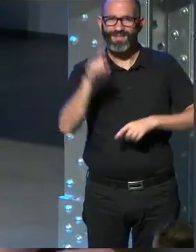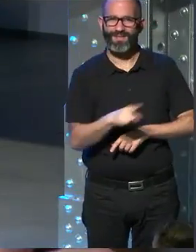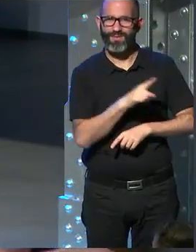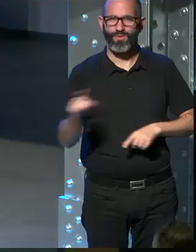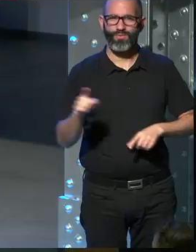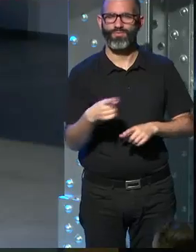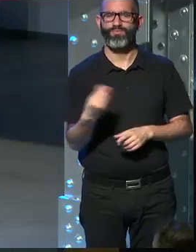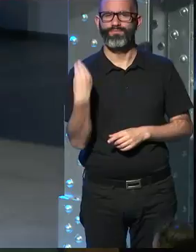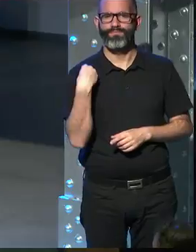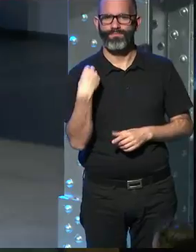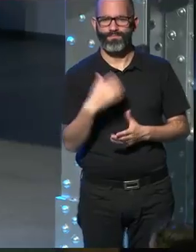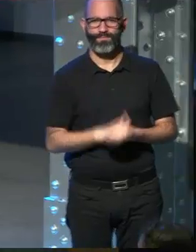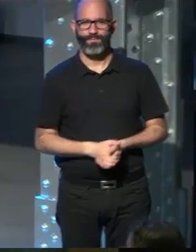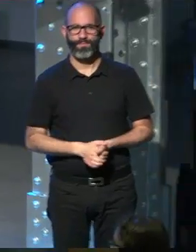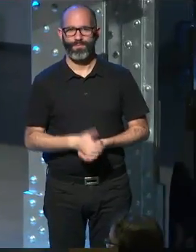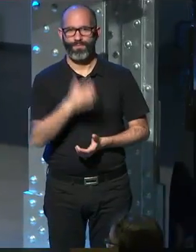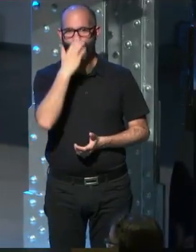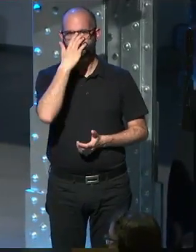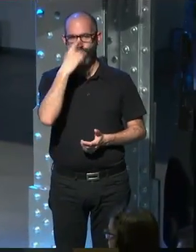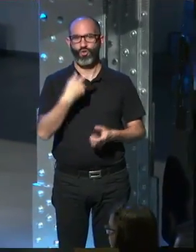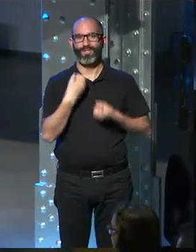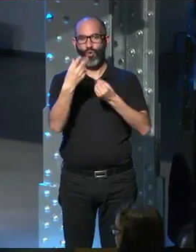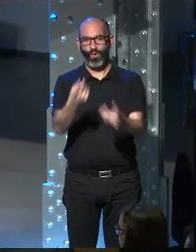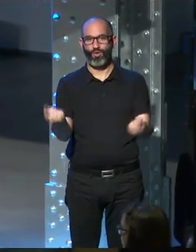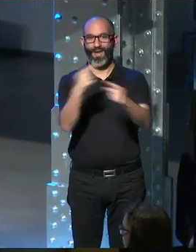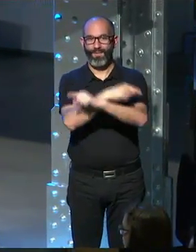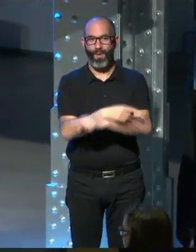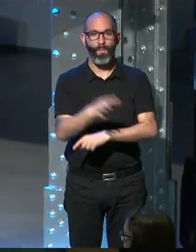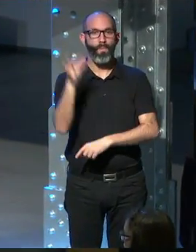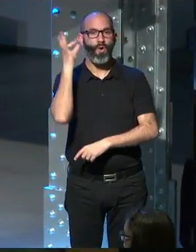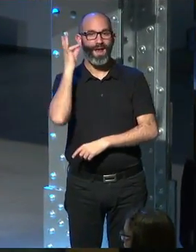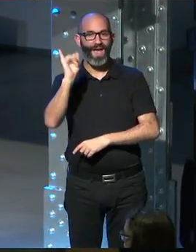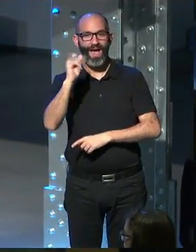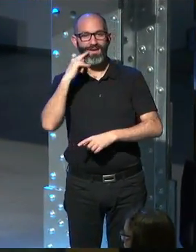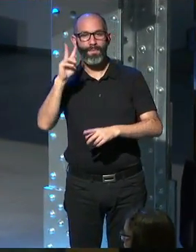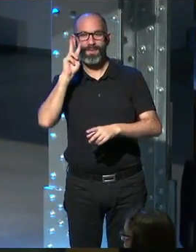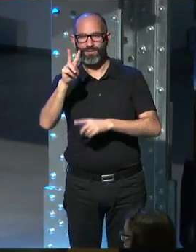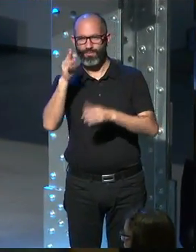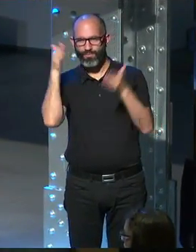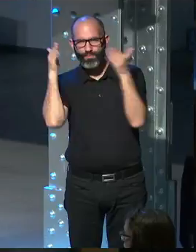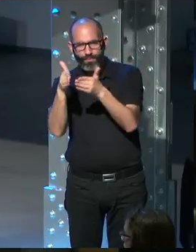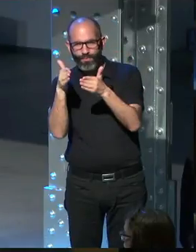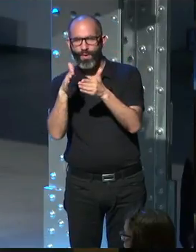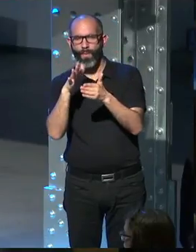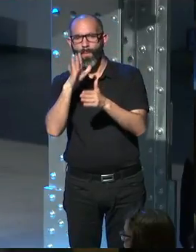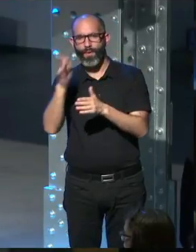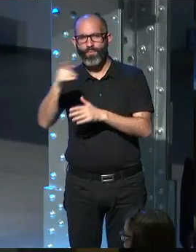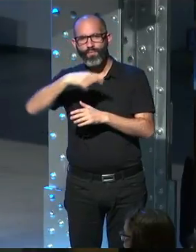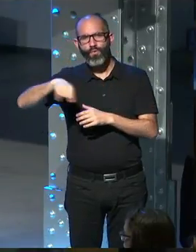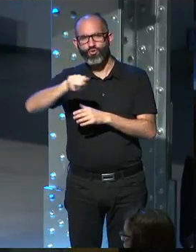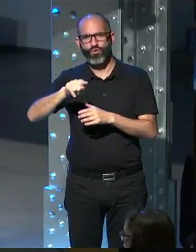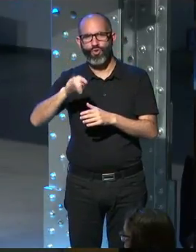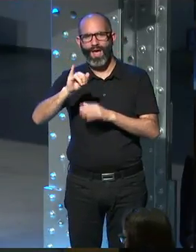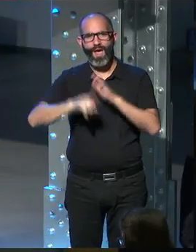es leyenda urbana? Yo Gracias. te lo cuento al revés. Las mujeres tenéis una visión precisa tremenda porque estáis metidas o